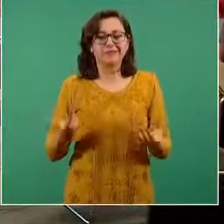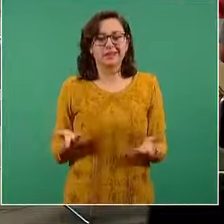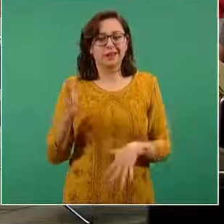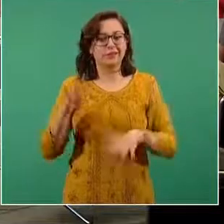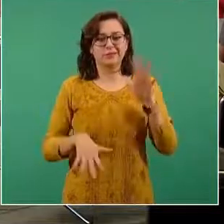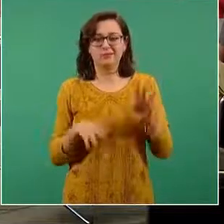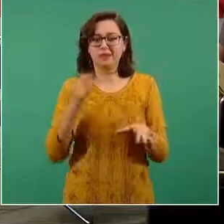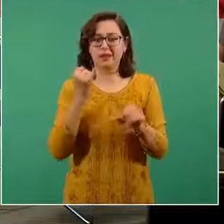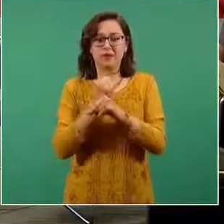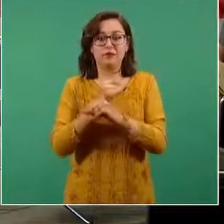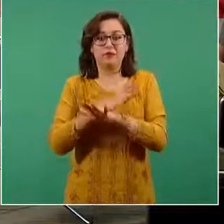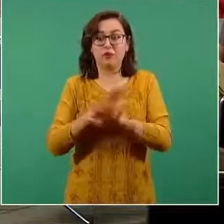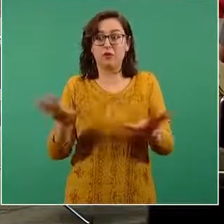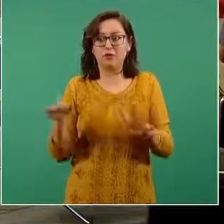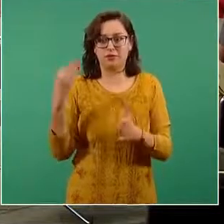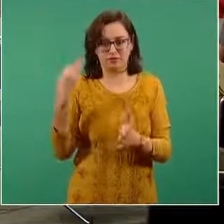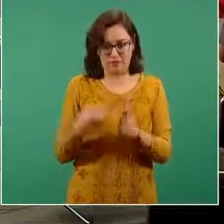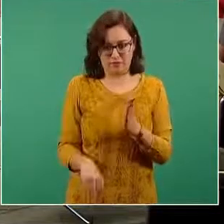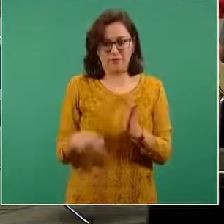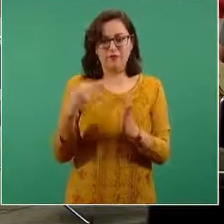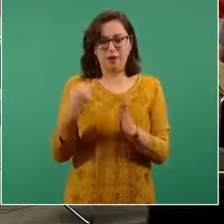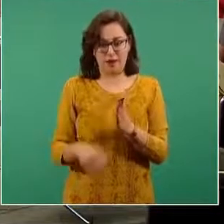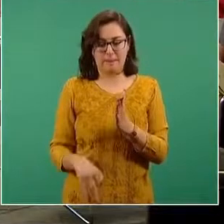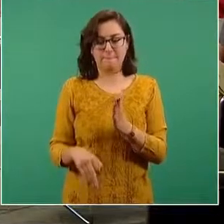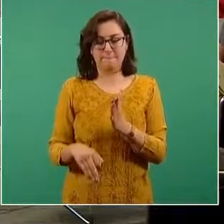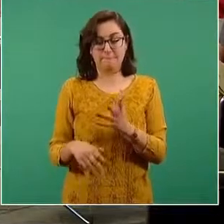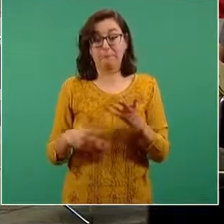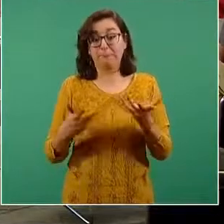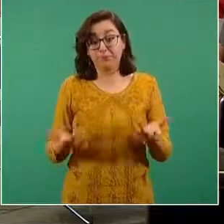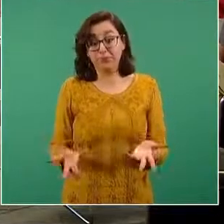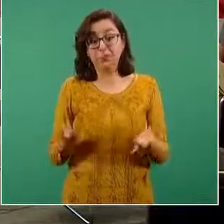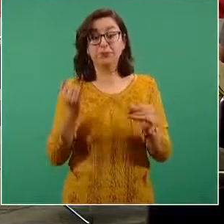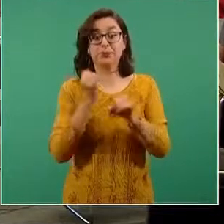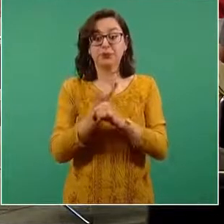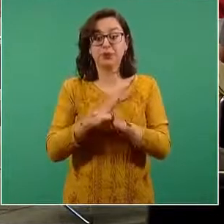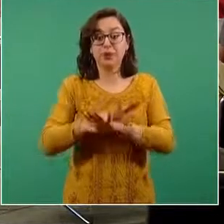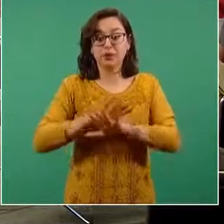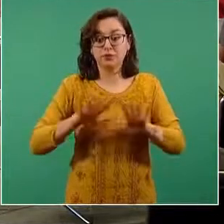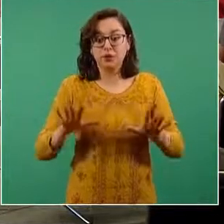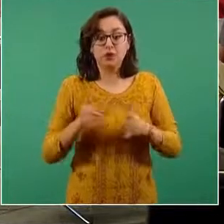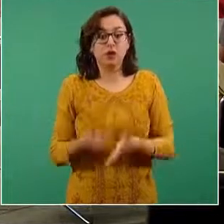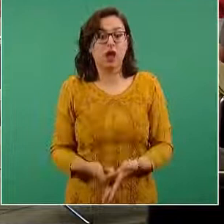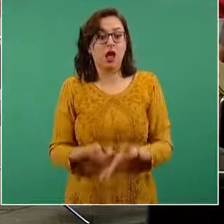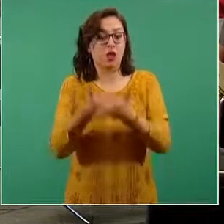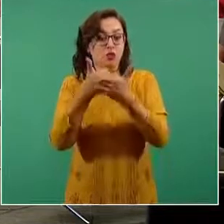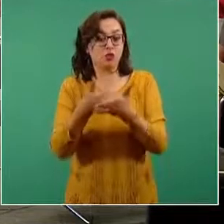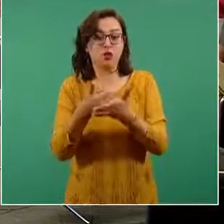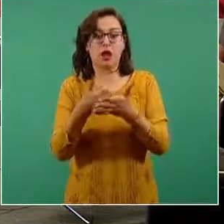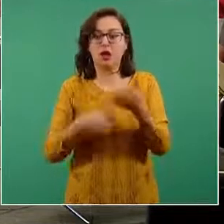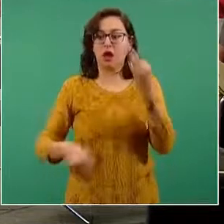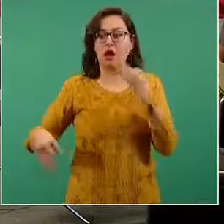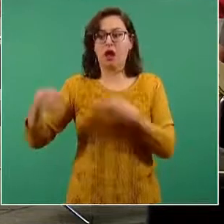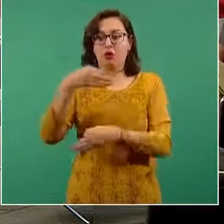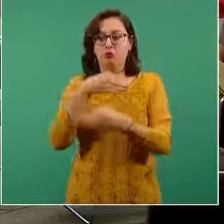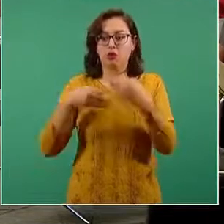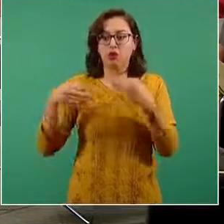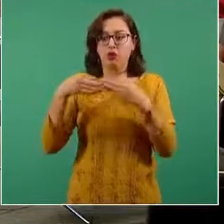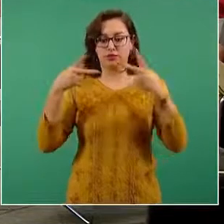la información que deberíamos de tener, esa información que contribuiría y que nos ayudaría a tomar